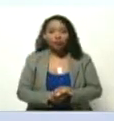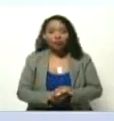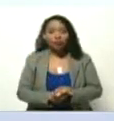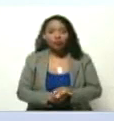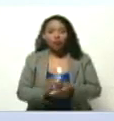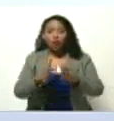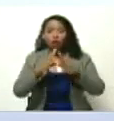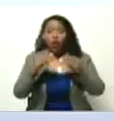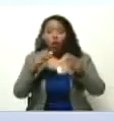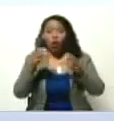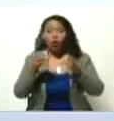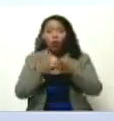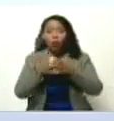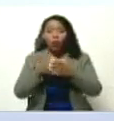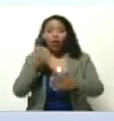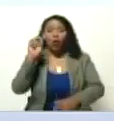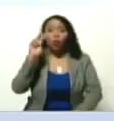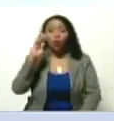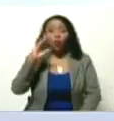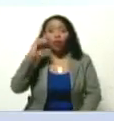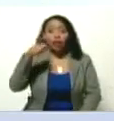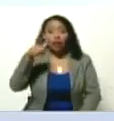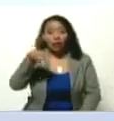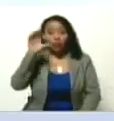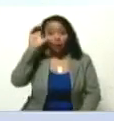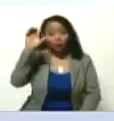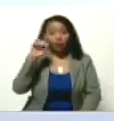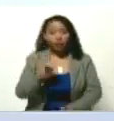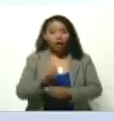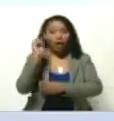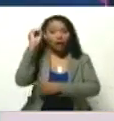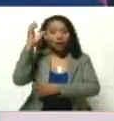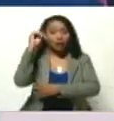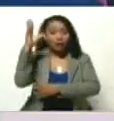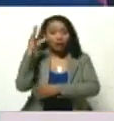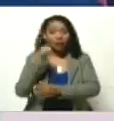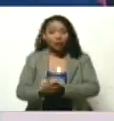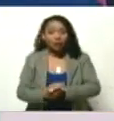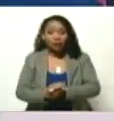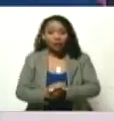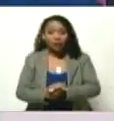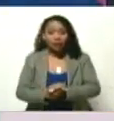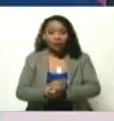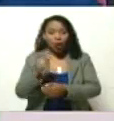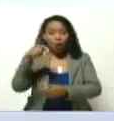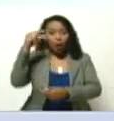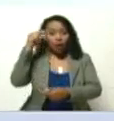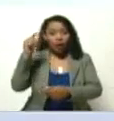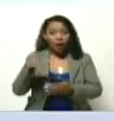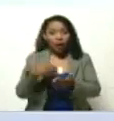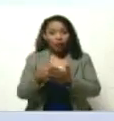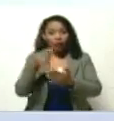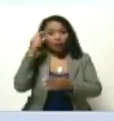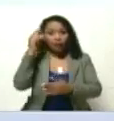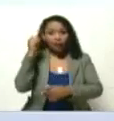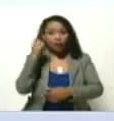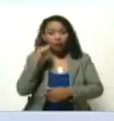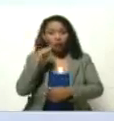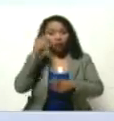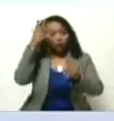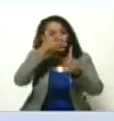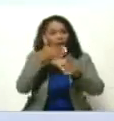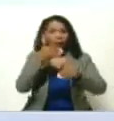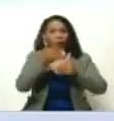Toda la UVC del país a unas asambleas el día sábado. Voy con las instrucciones, paso a